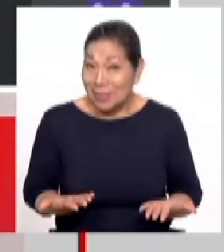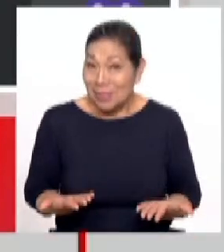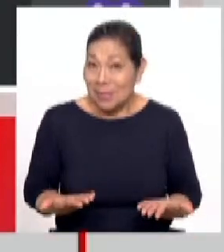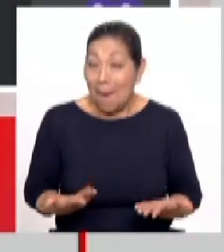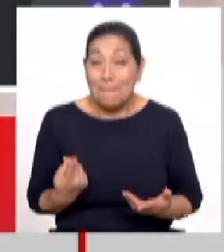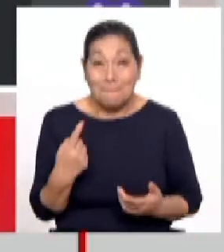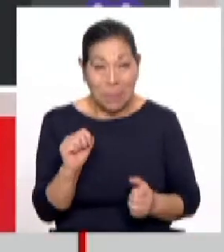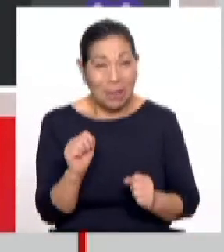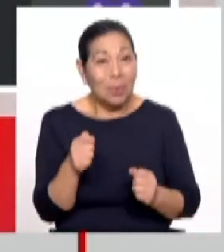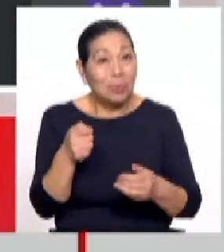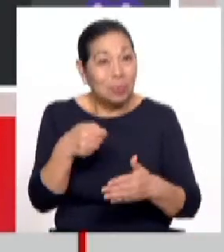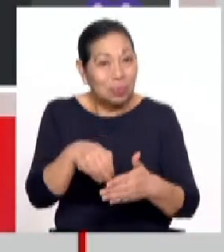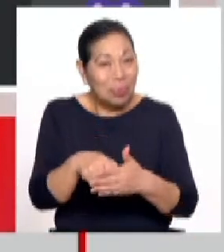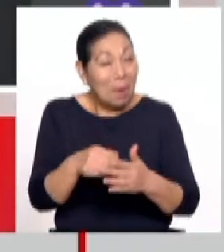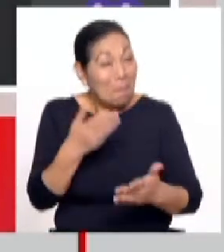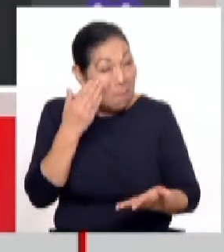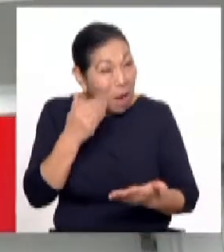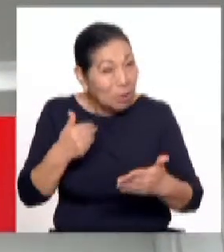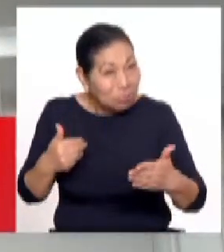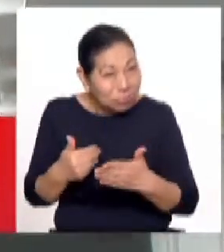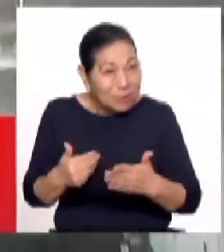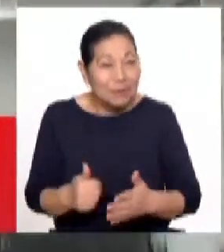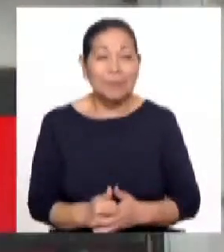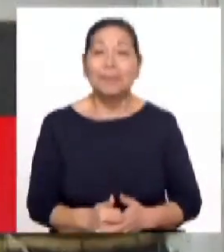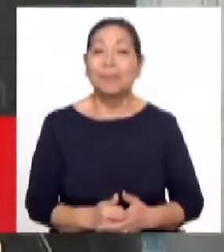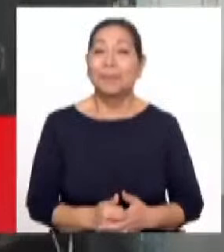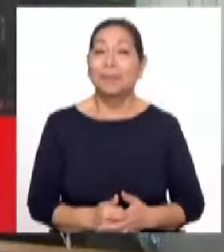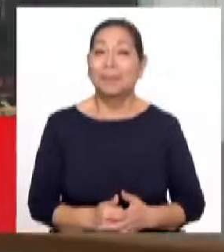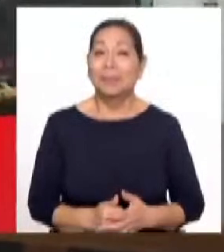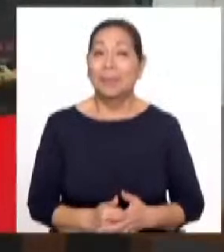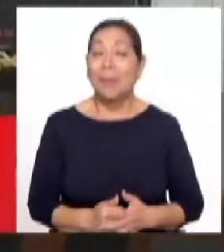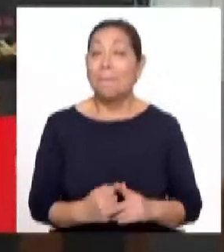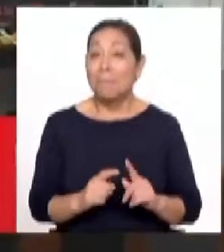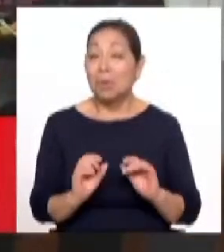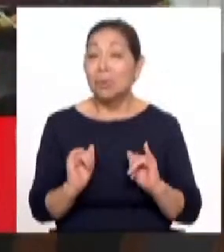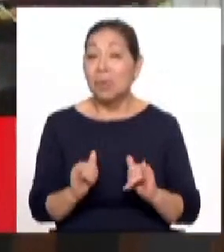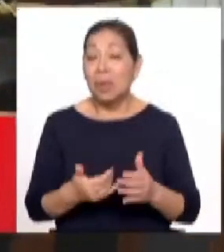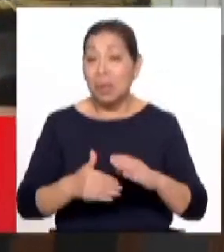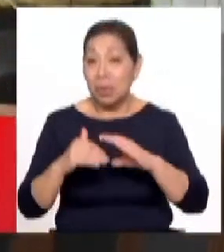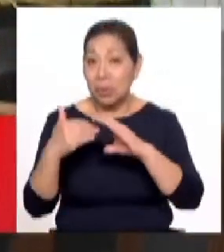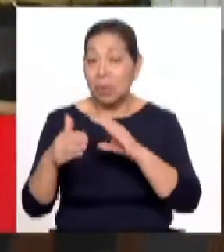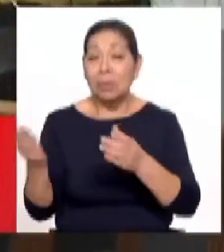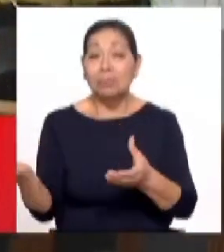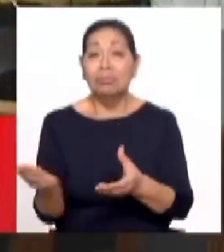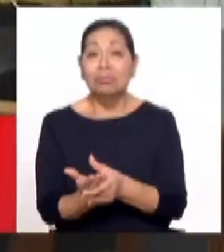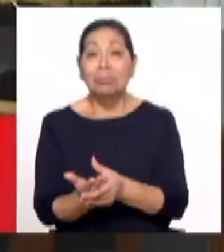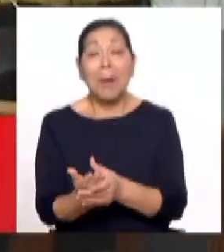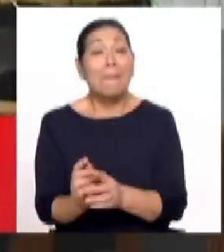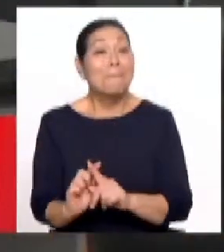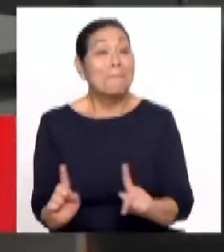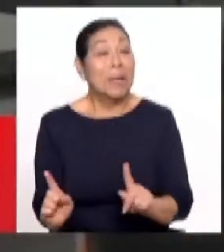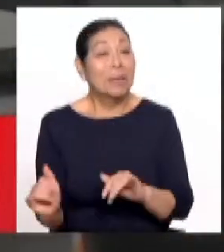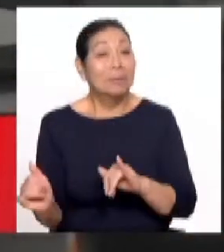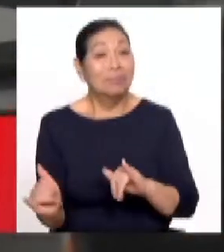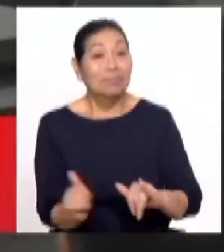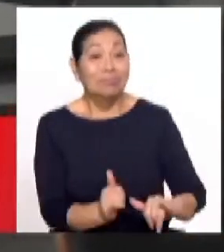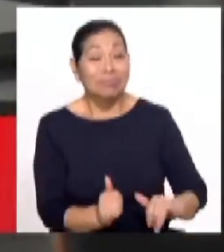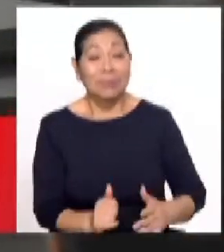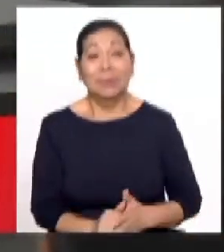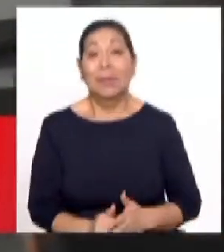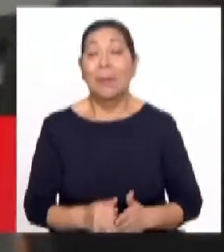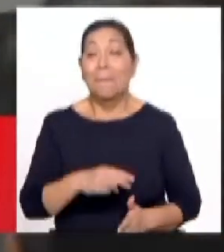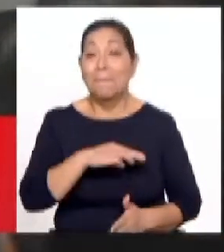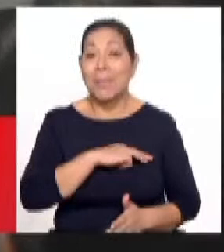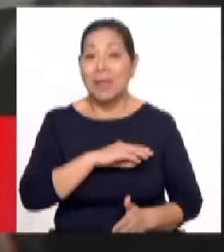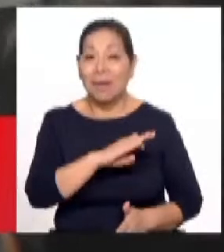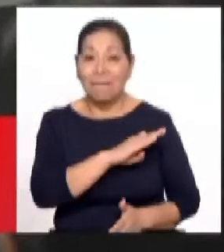plataforma para postular una hipótesis más plausible el caso fue enviado al archivo sin embargo la representante del